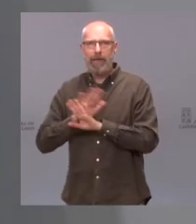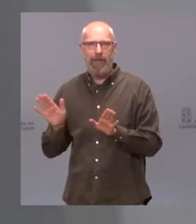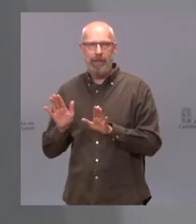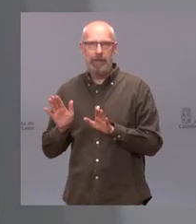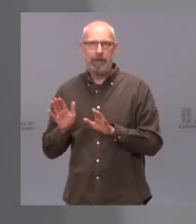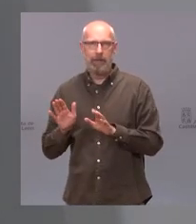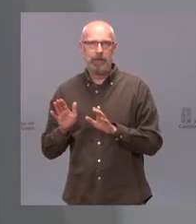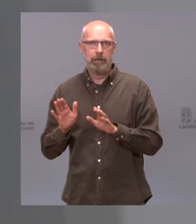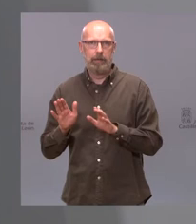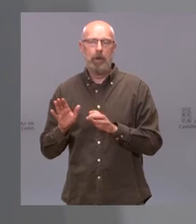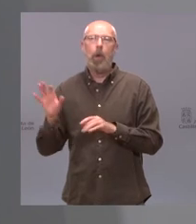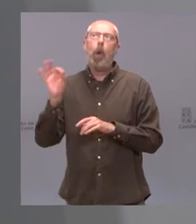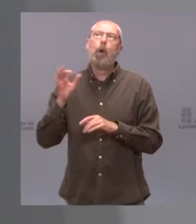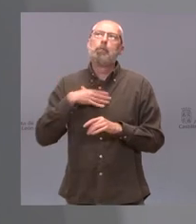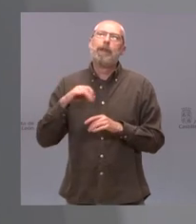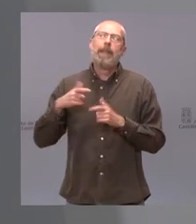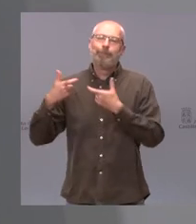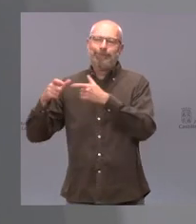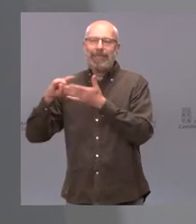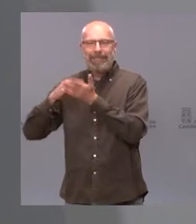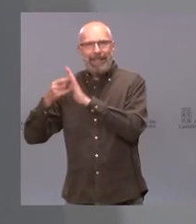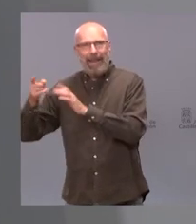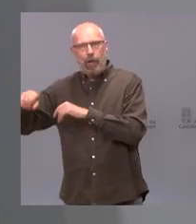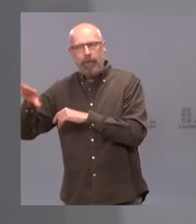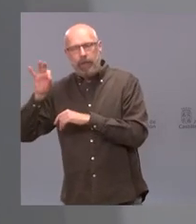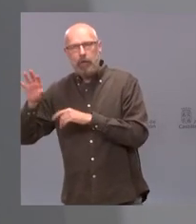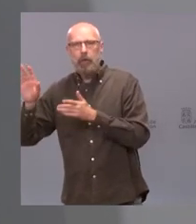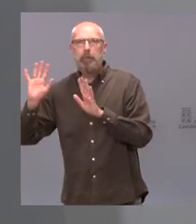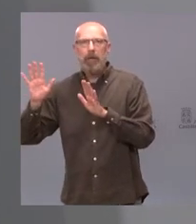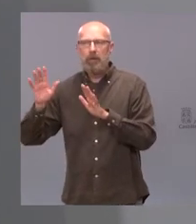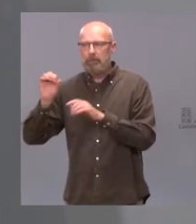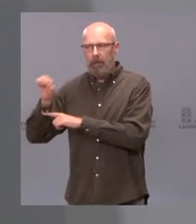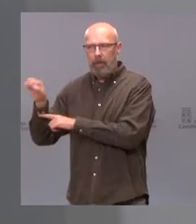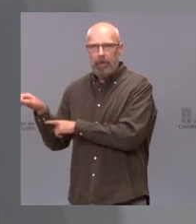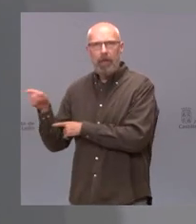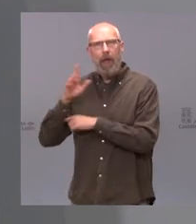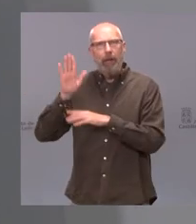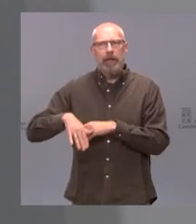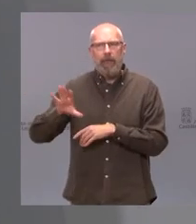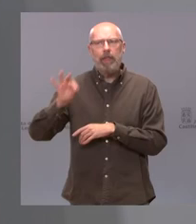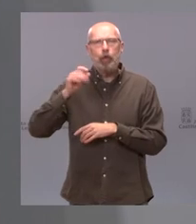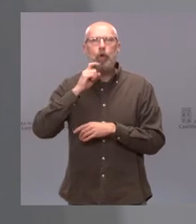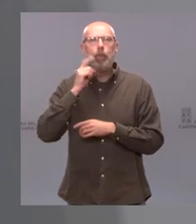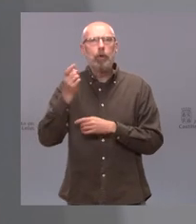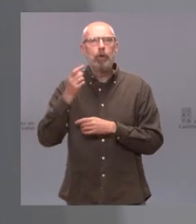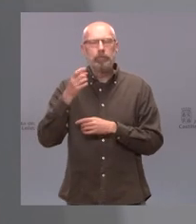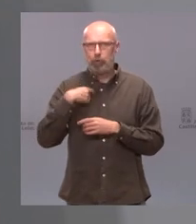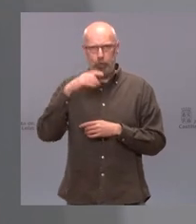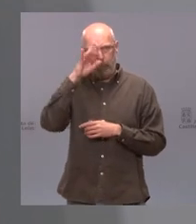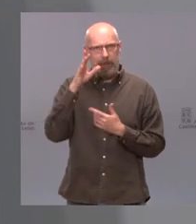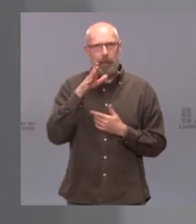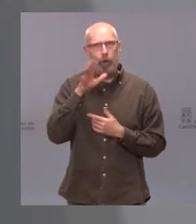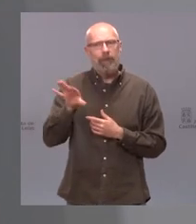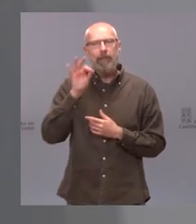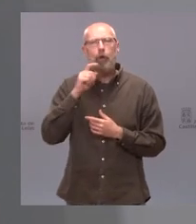casos lo toman los técnicos. Pero lo que insisto, que para nosotros es muy sorprendente, es que esta decisión se ha tomado con